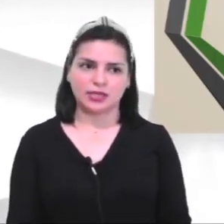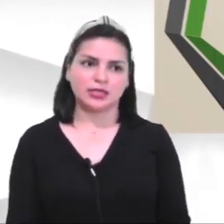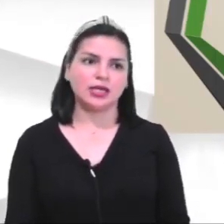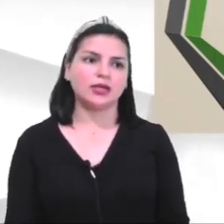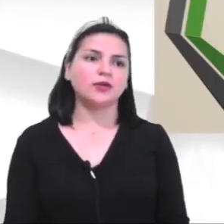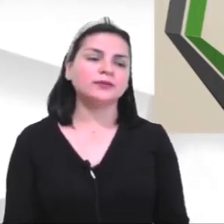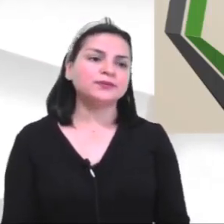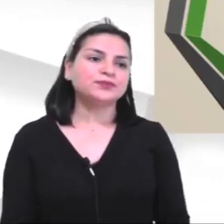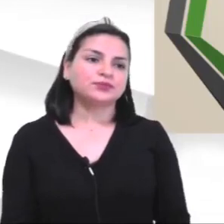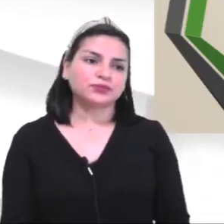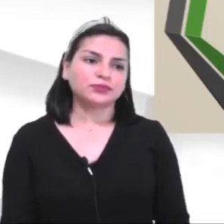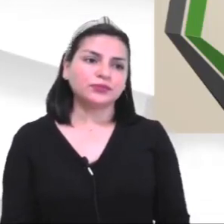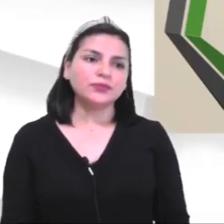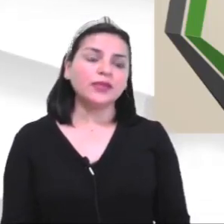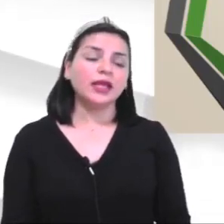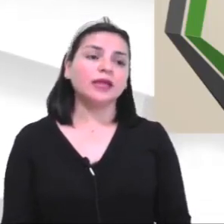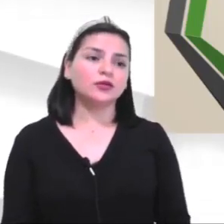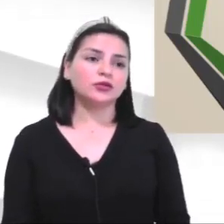bien vestido.